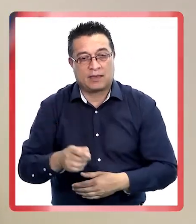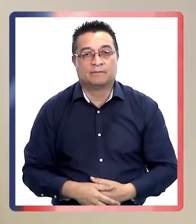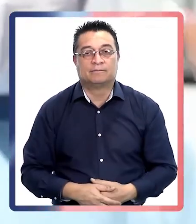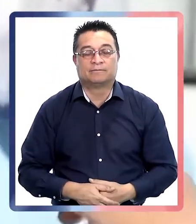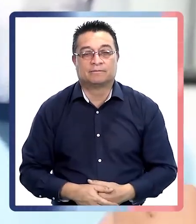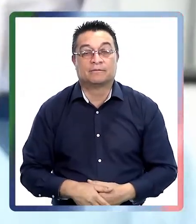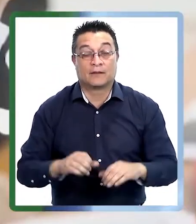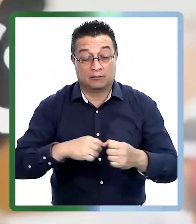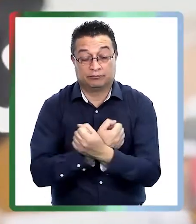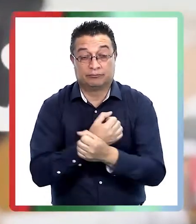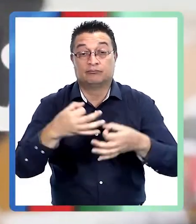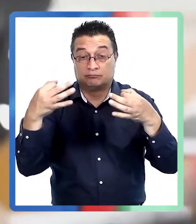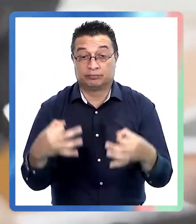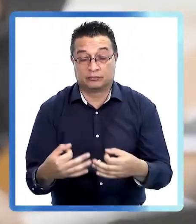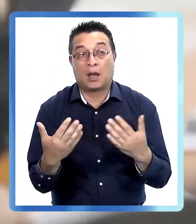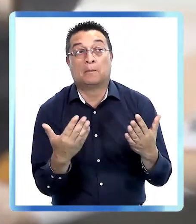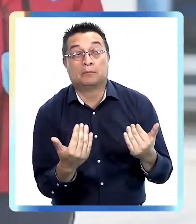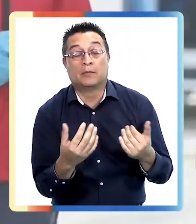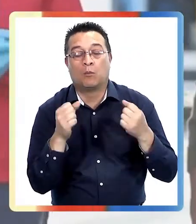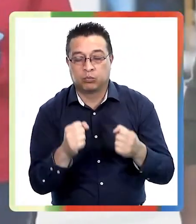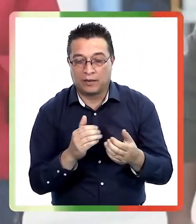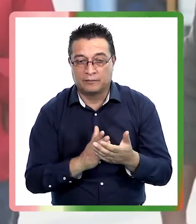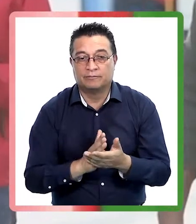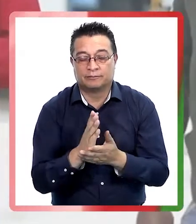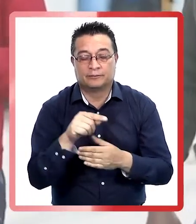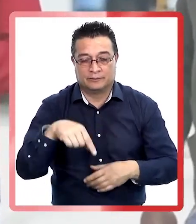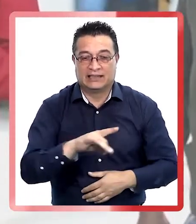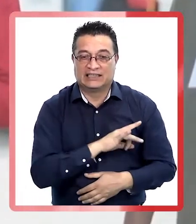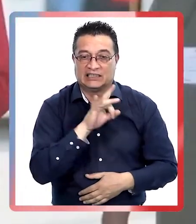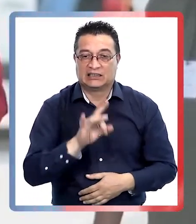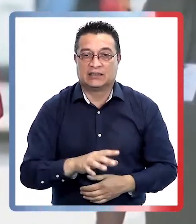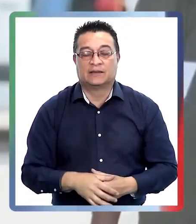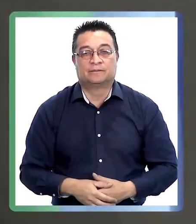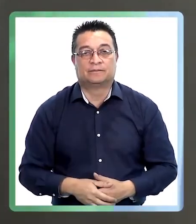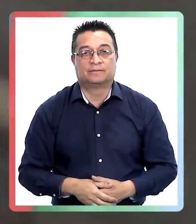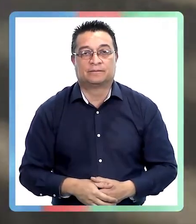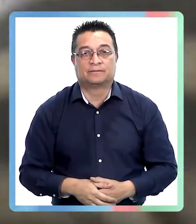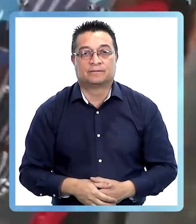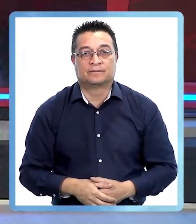impuesta. Cárcel efectiva que está a la espera que pueda cumplirse en nuestro país.